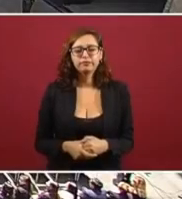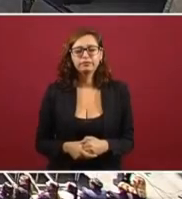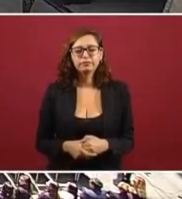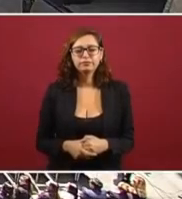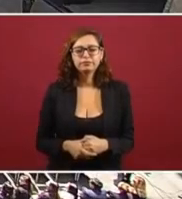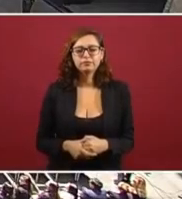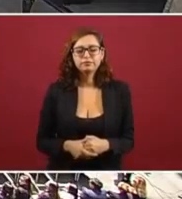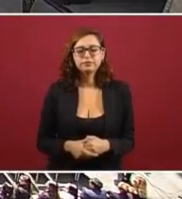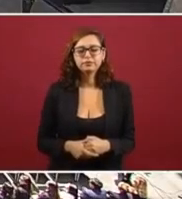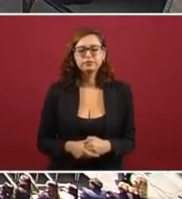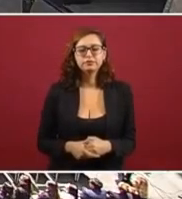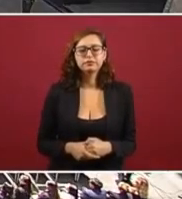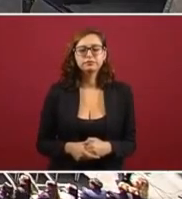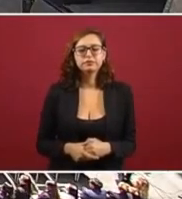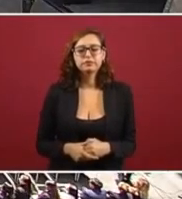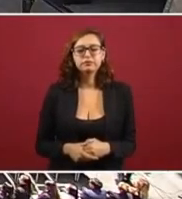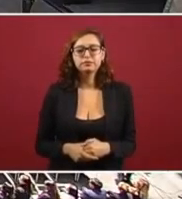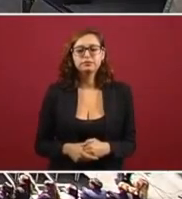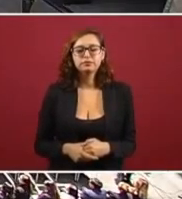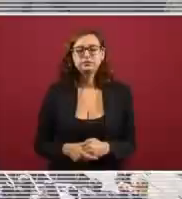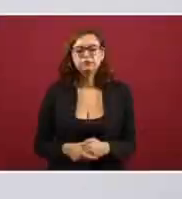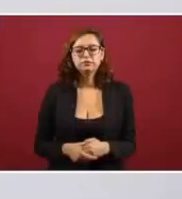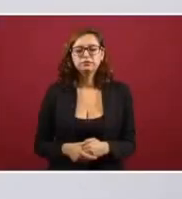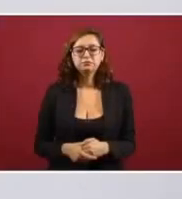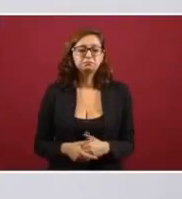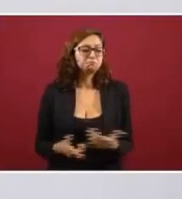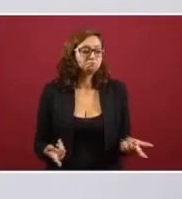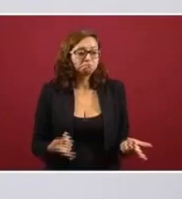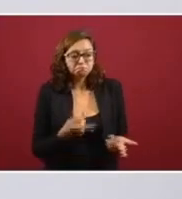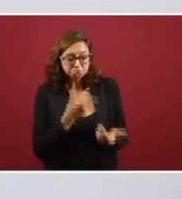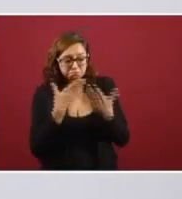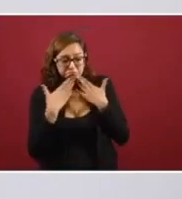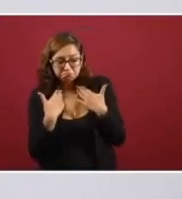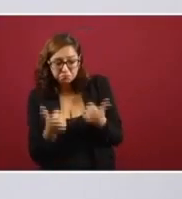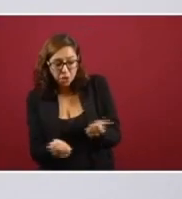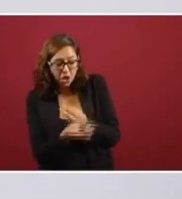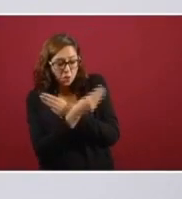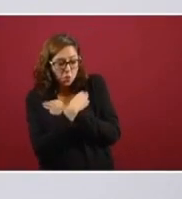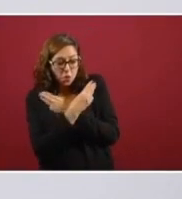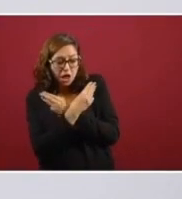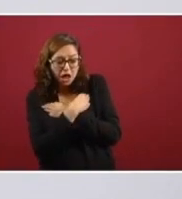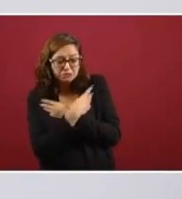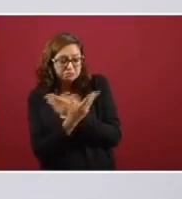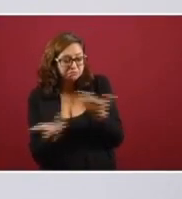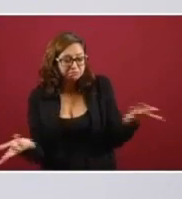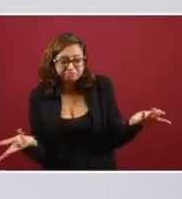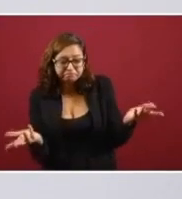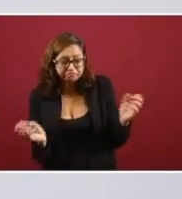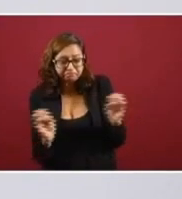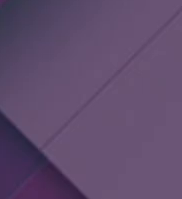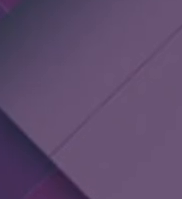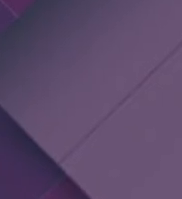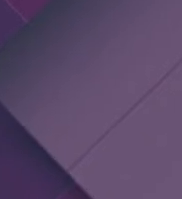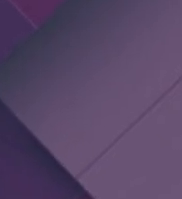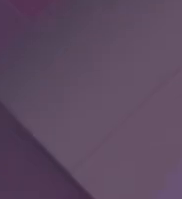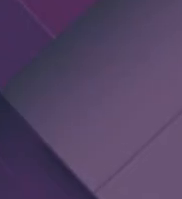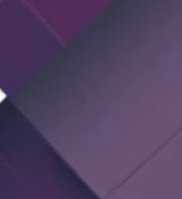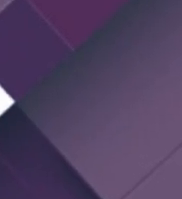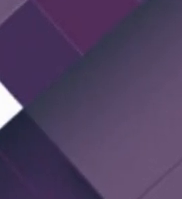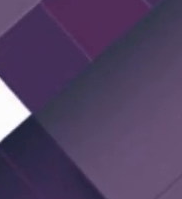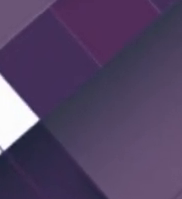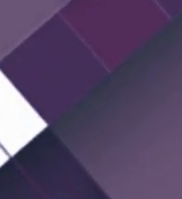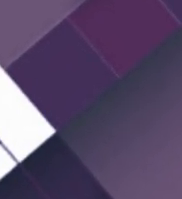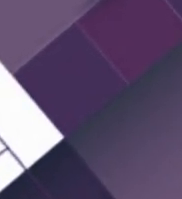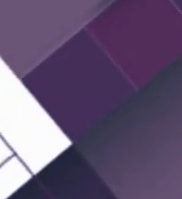están moralmente derrotados porque no han tenido oportunidad de establecer un paralelo no